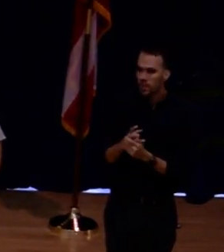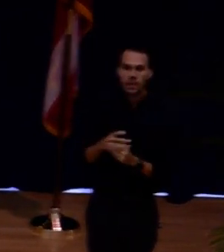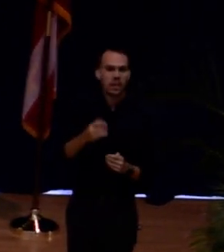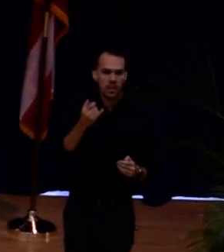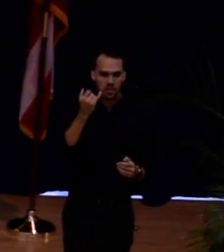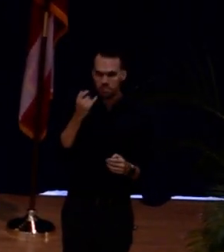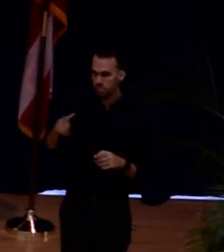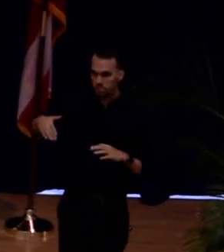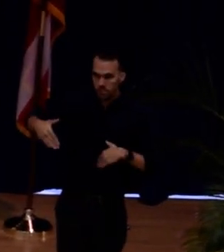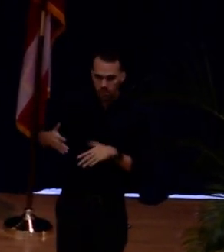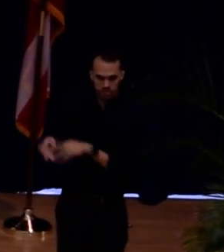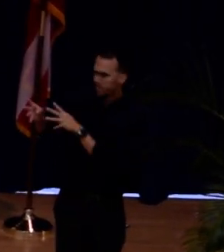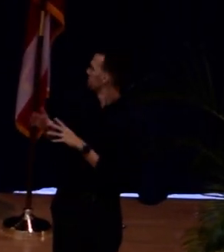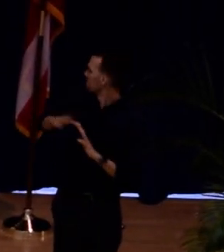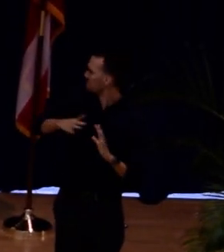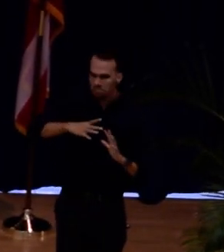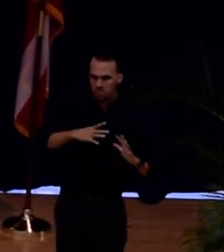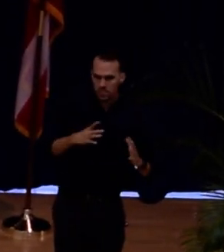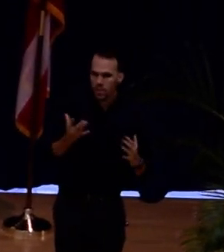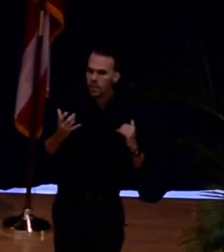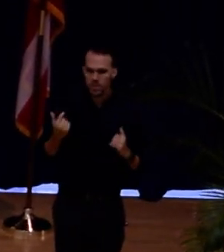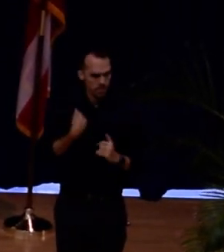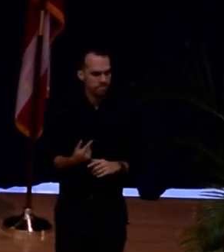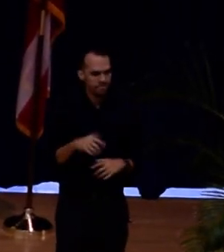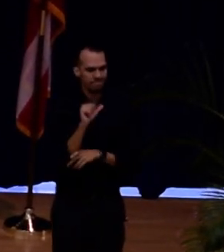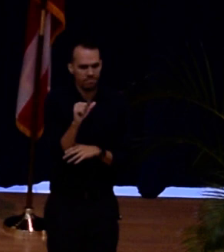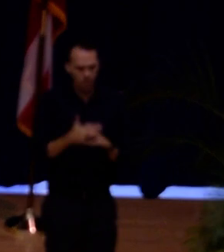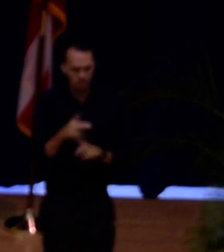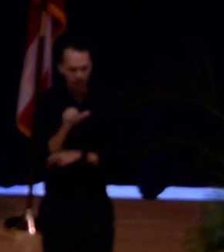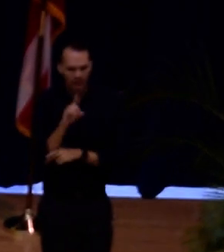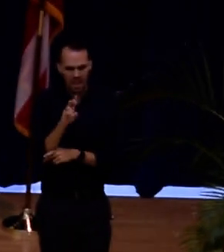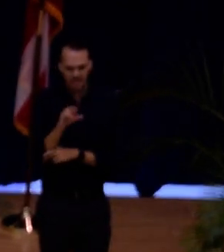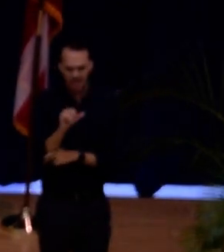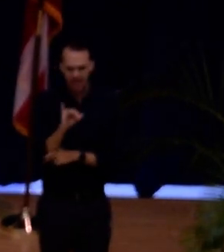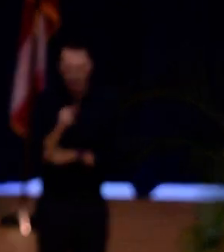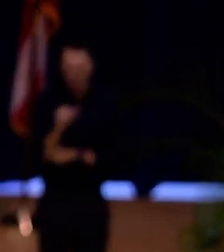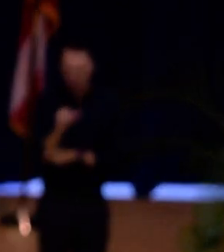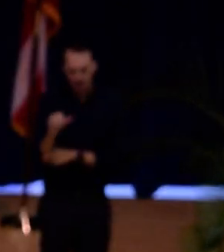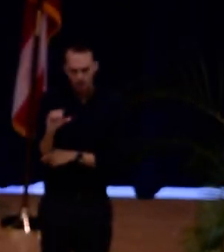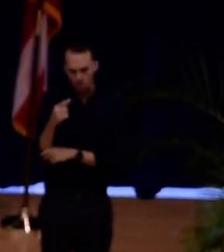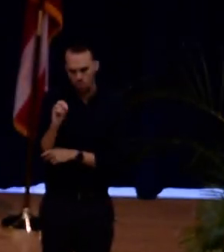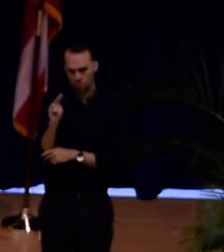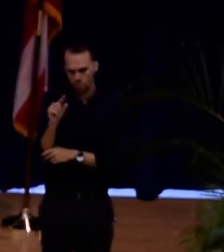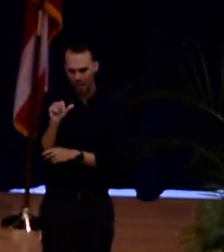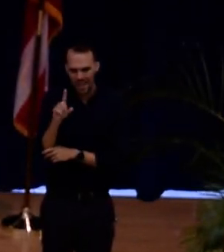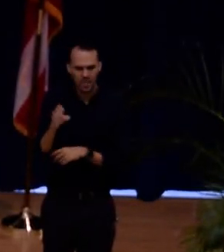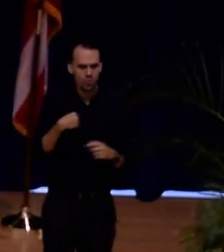lo que la pone, ¿verdad? Como María mencionó, ¿verdad? Mi nombre es Adriana González, trabajo con el Sierra Club aquí en Puerto